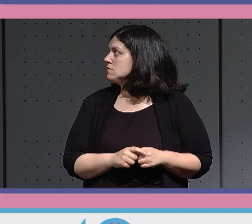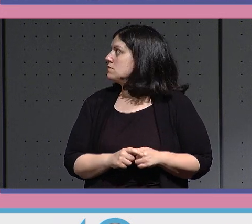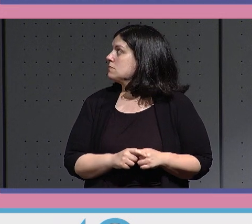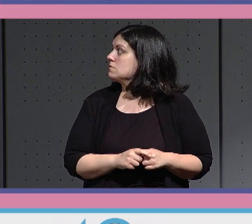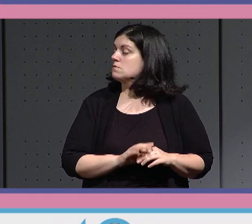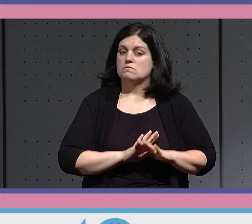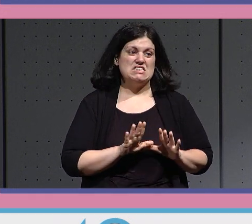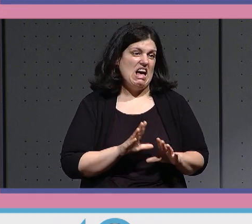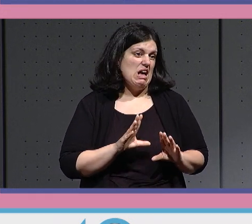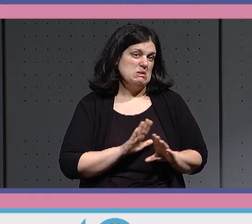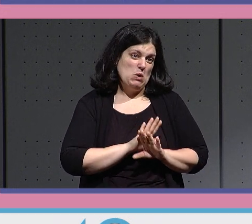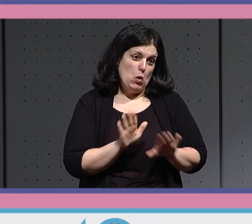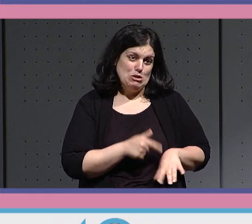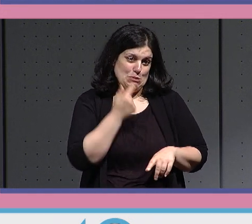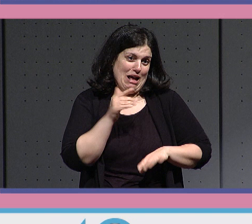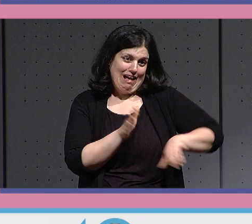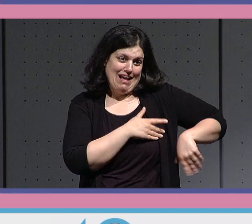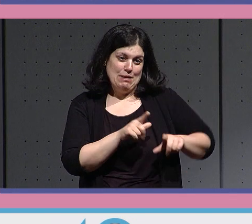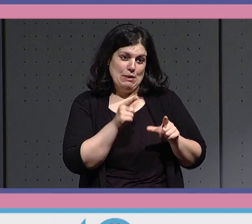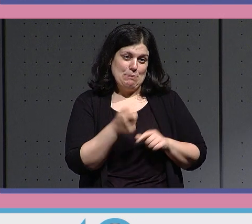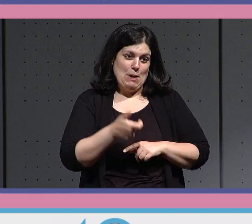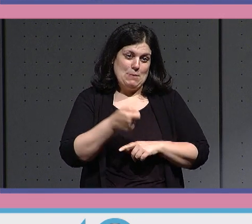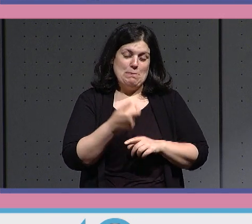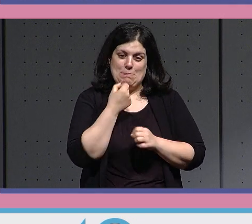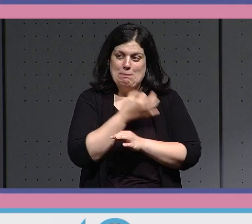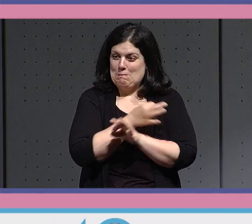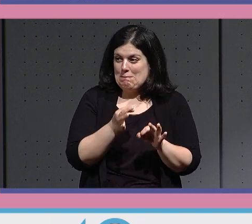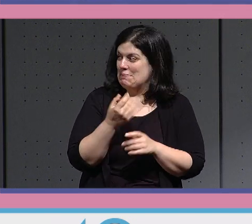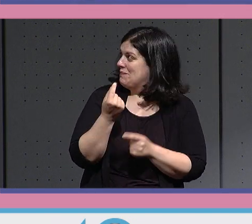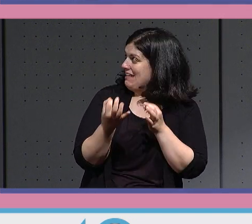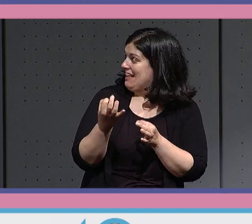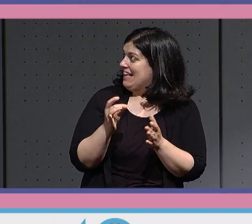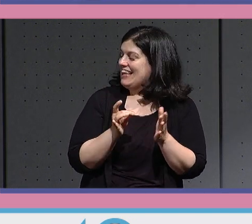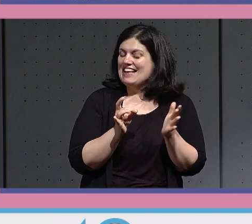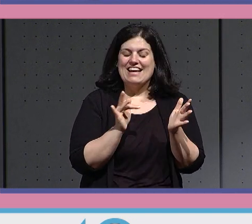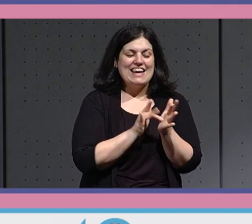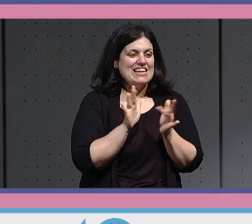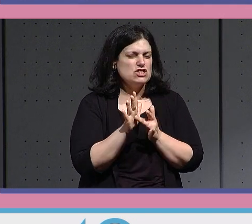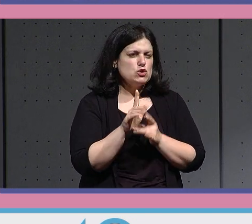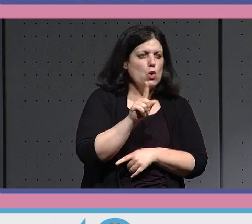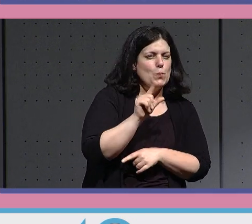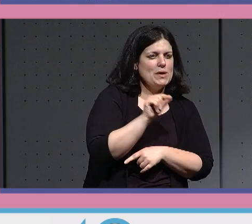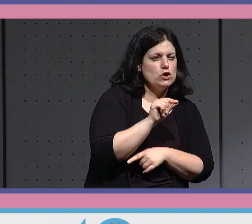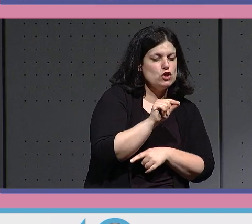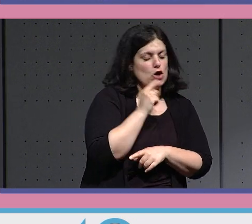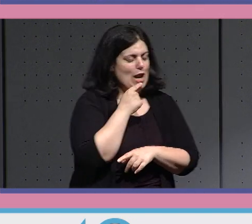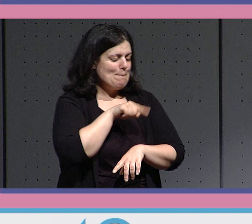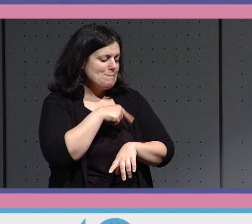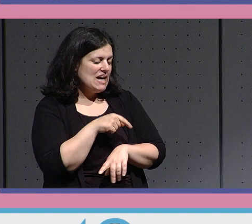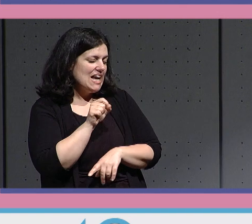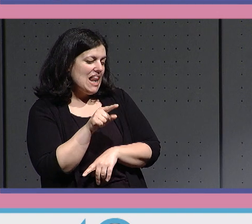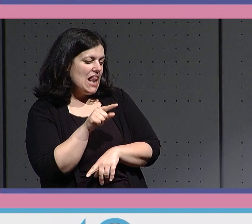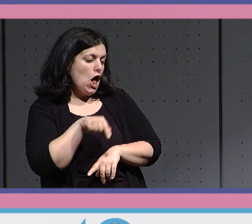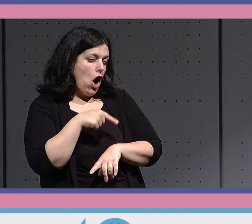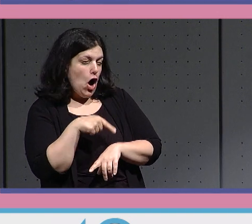y ya con esto acabo. Está todo perfectamente previsto. Jesús, entre 1 minuto y 1000 horas no tengo